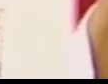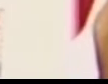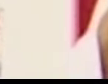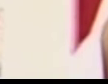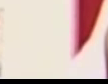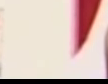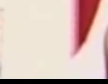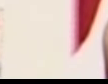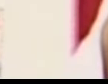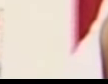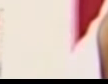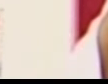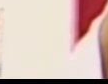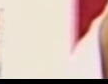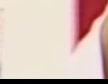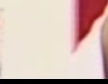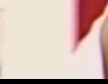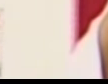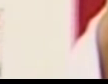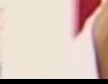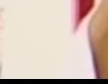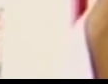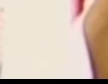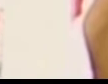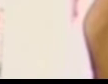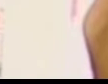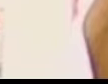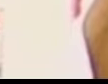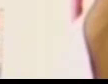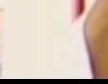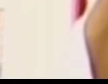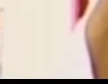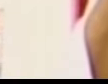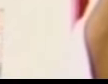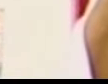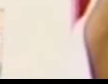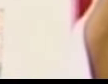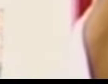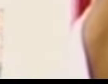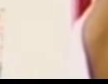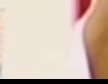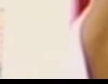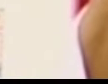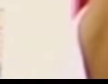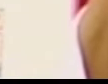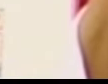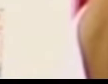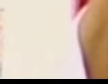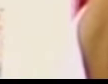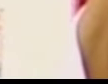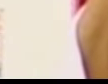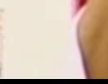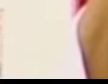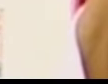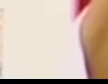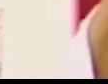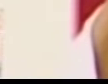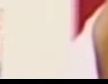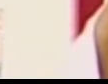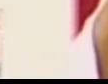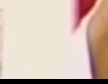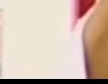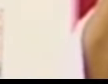un carro eléctrico les puede rodar esos 200 kilómetros, pero cargarlo demora unas 4 horas, unas 5